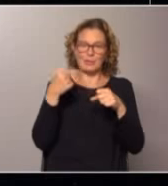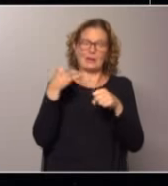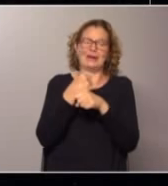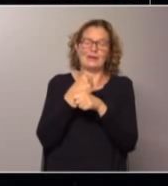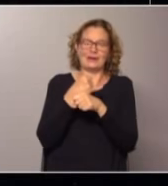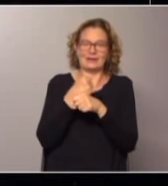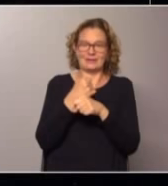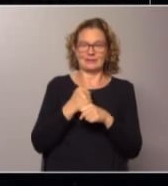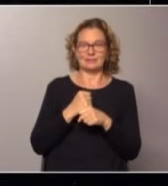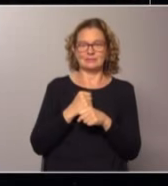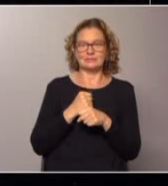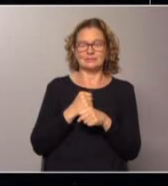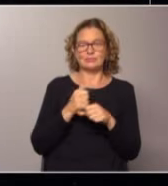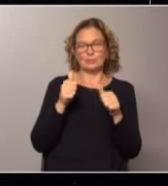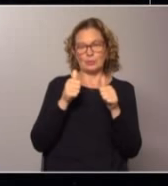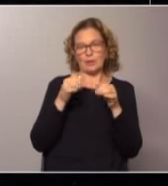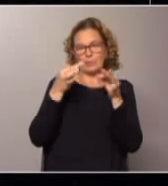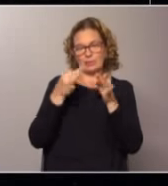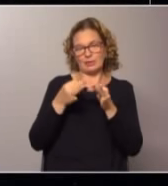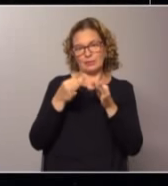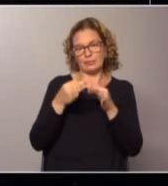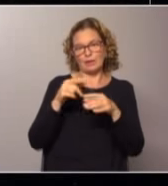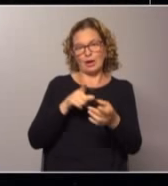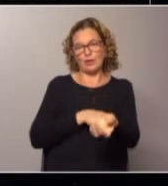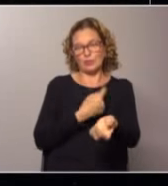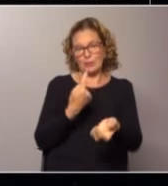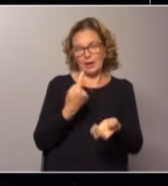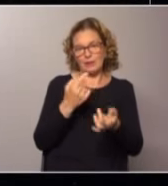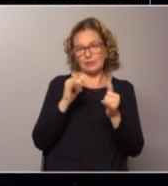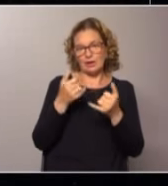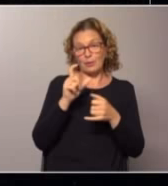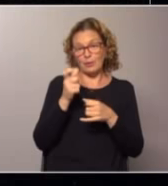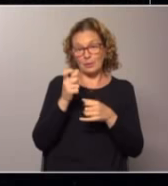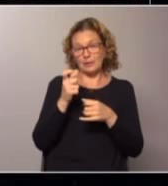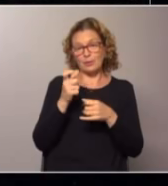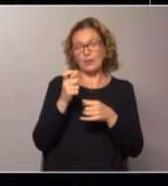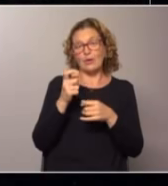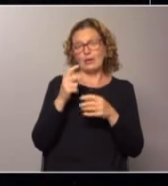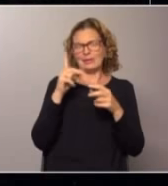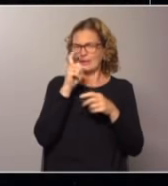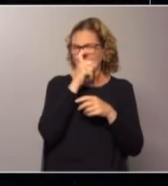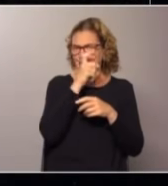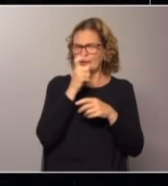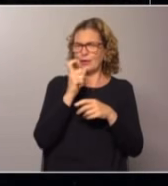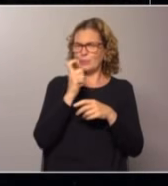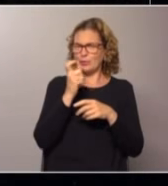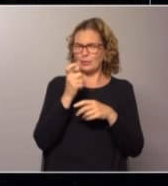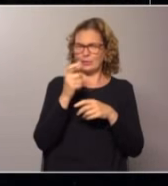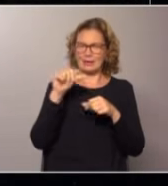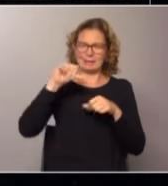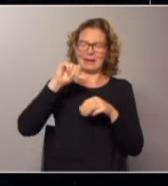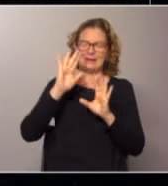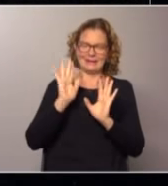corregirá muy bien perfectamente estoy acostumbrado tengo un apellido complicado y que se pronunció irregular no pasa